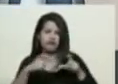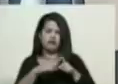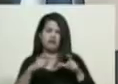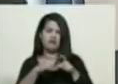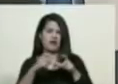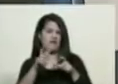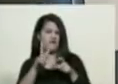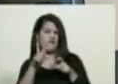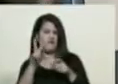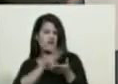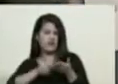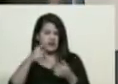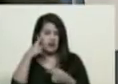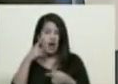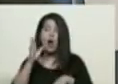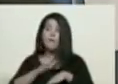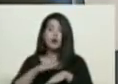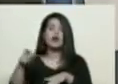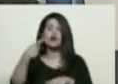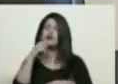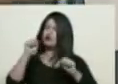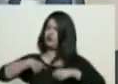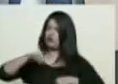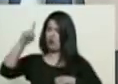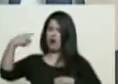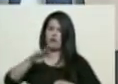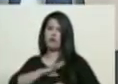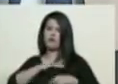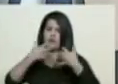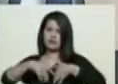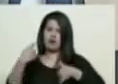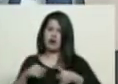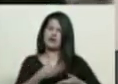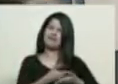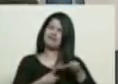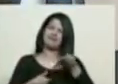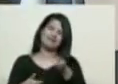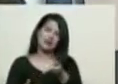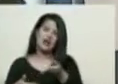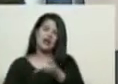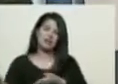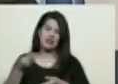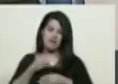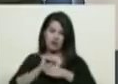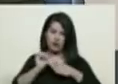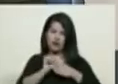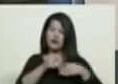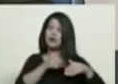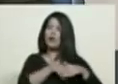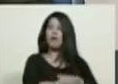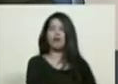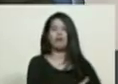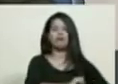empresas quedaban en garajes quedaban en la azotea de un edificio